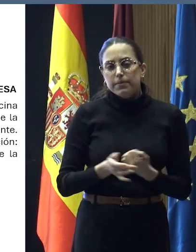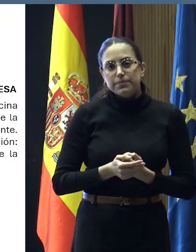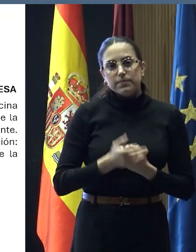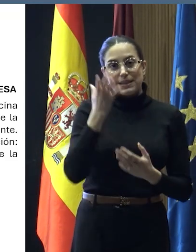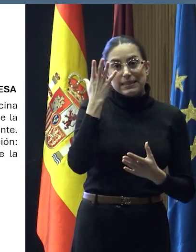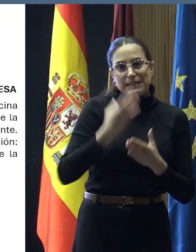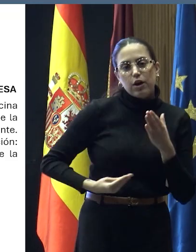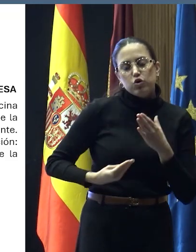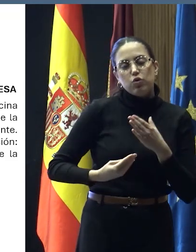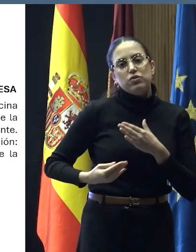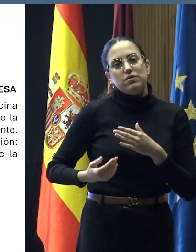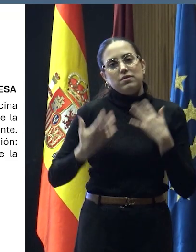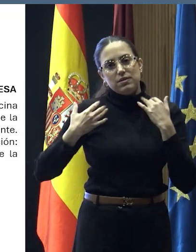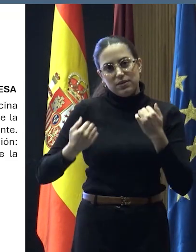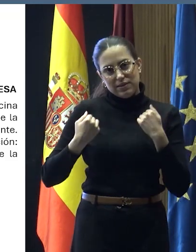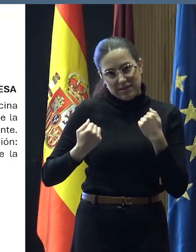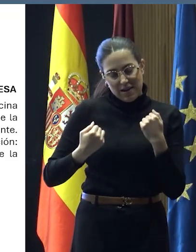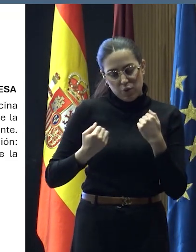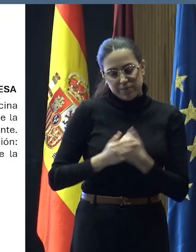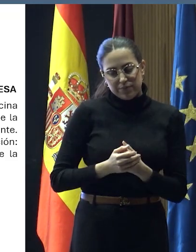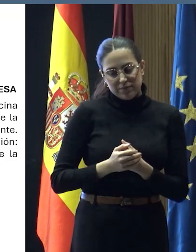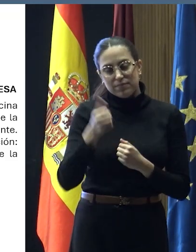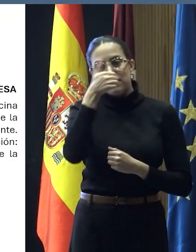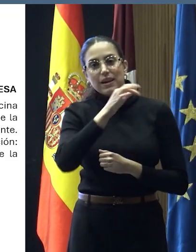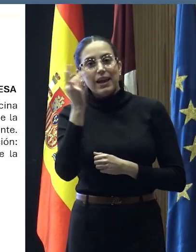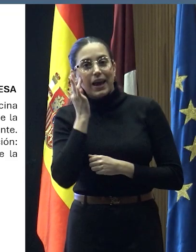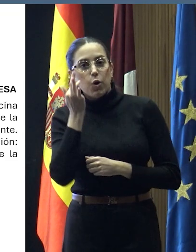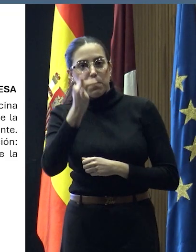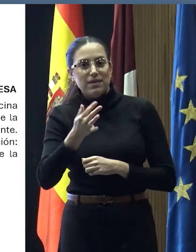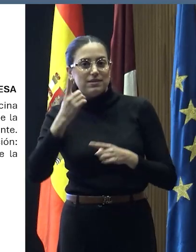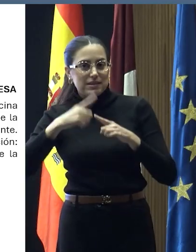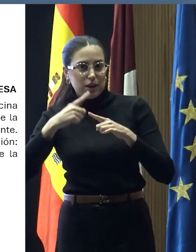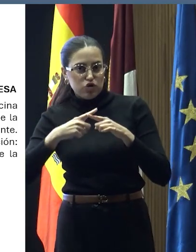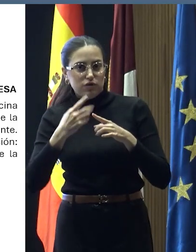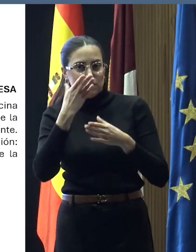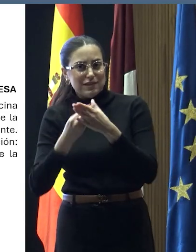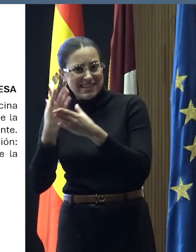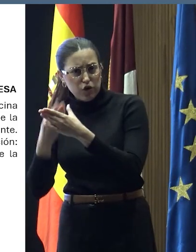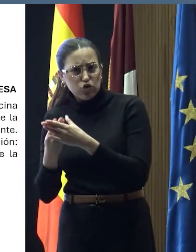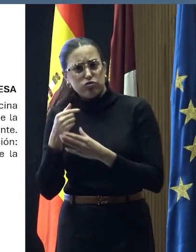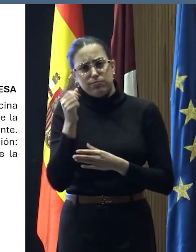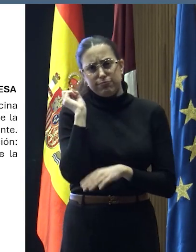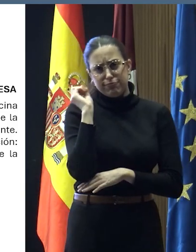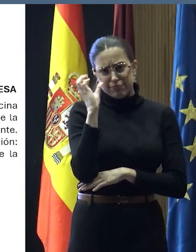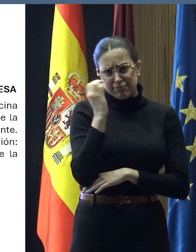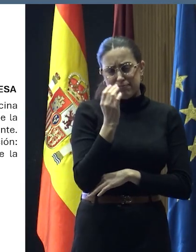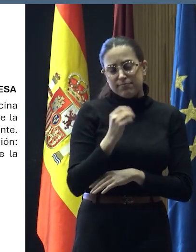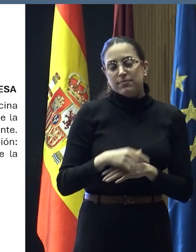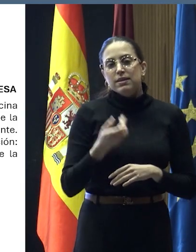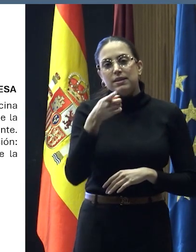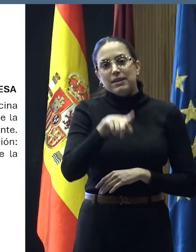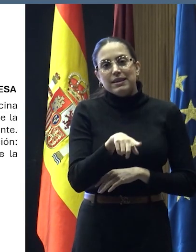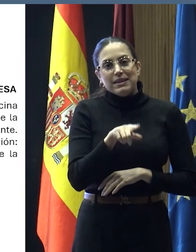sesgos en la salud en género y sexo. Y a partir de